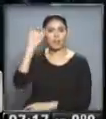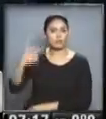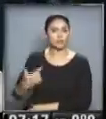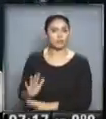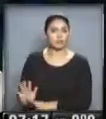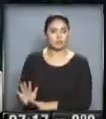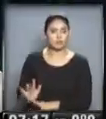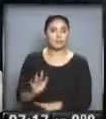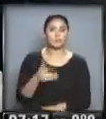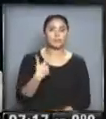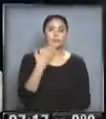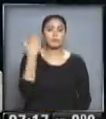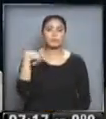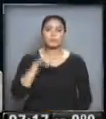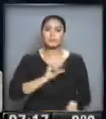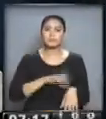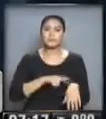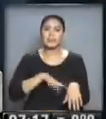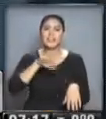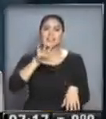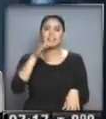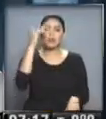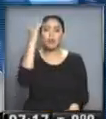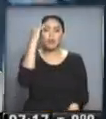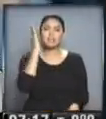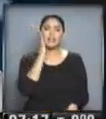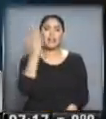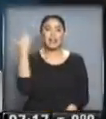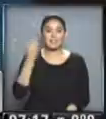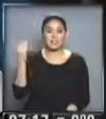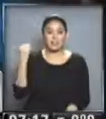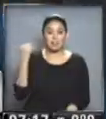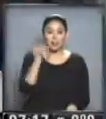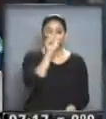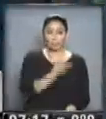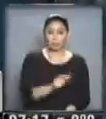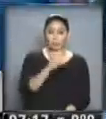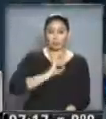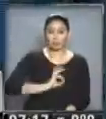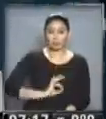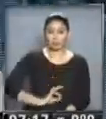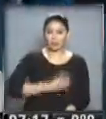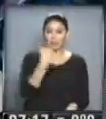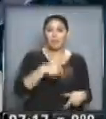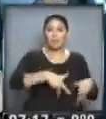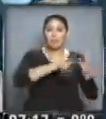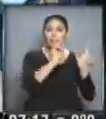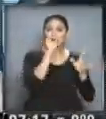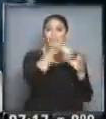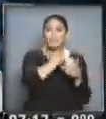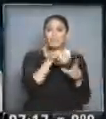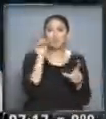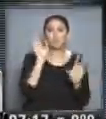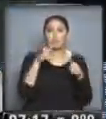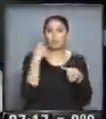hecho. Habían pasado pocos minutos de las 5:15 del sábado cuando Jorge Mangieri, el encargado del edificio donde vivía Ángeles Rawson, dijo estas